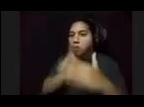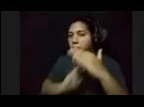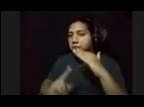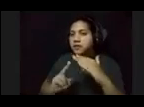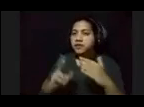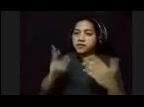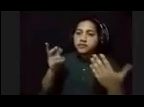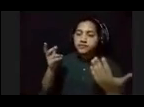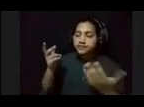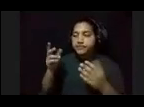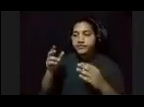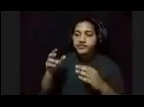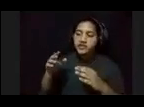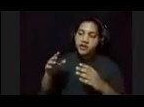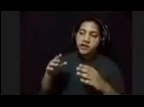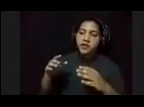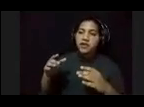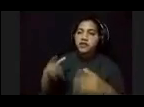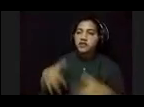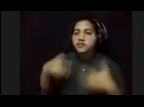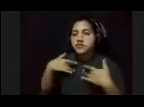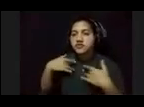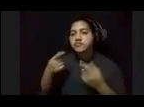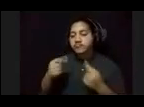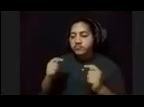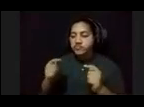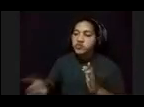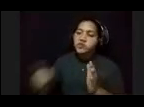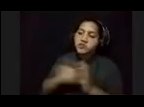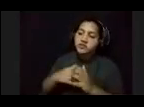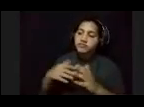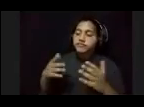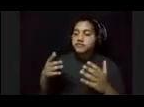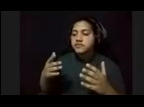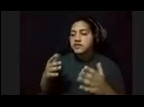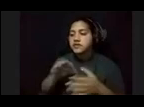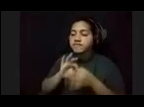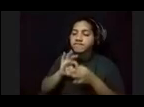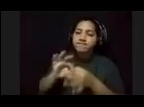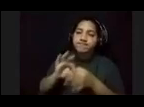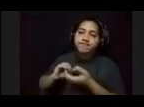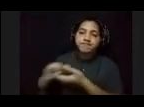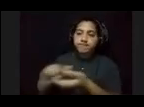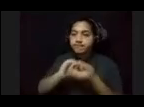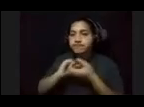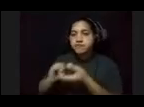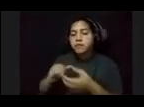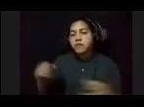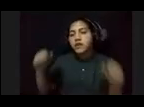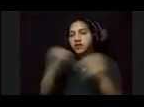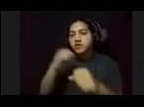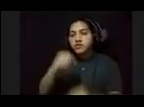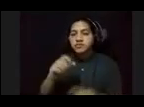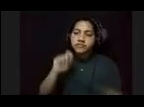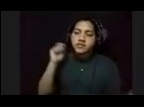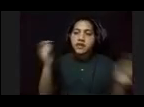residentes intentan recuperar el sentido de comunidad como propósito fundamental y comenzar a luchar la percepción equivocada que